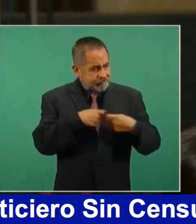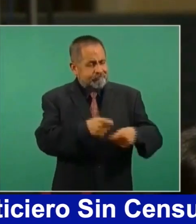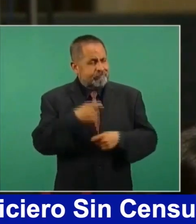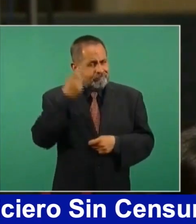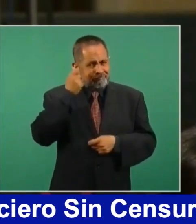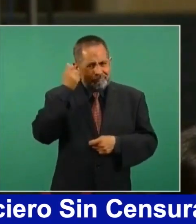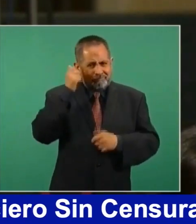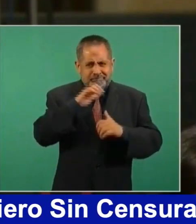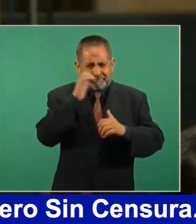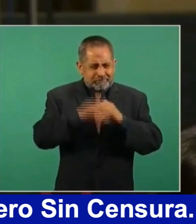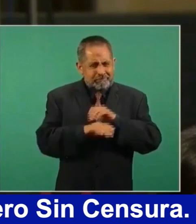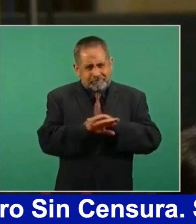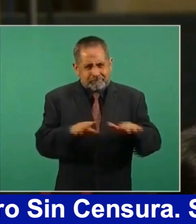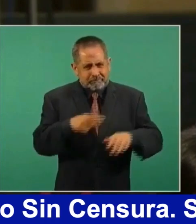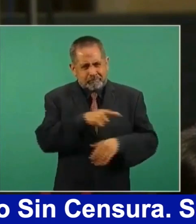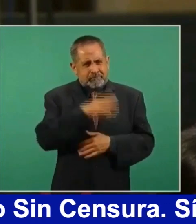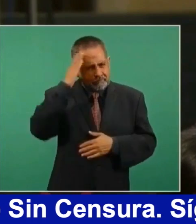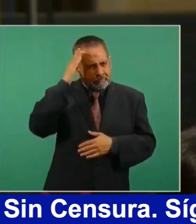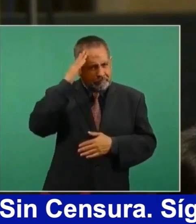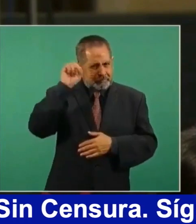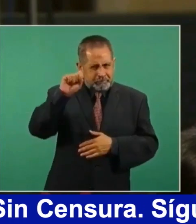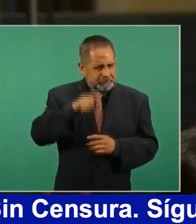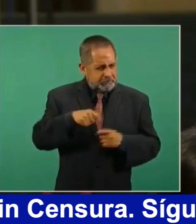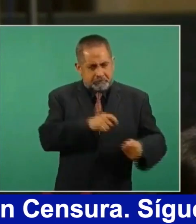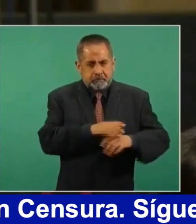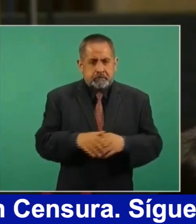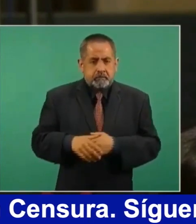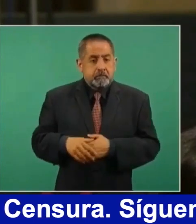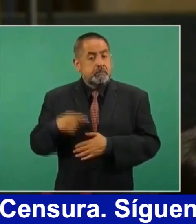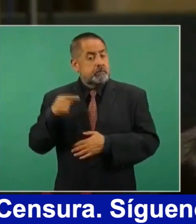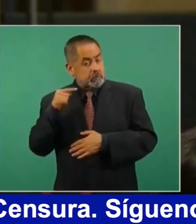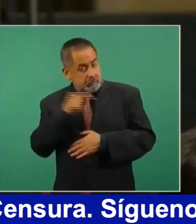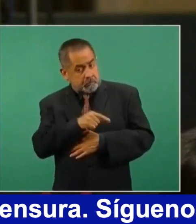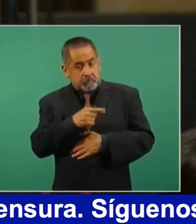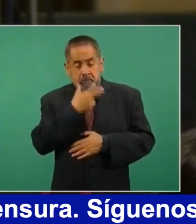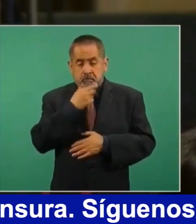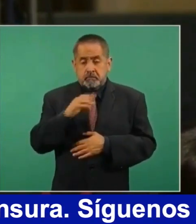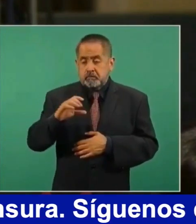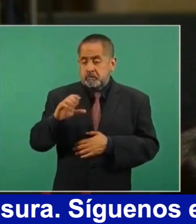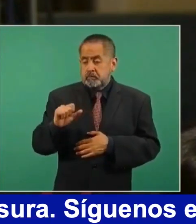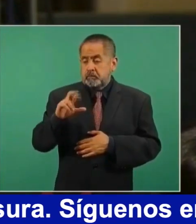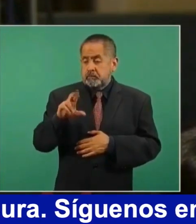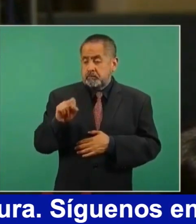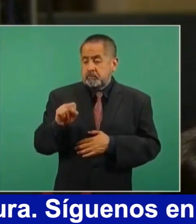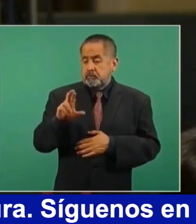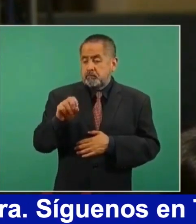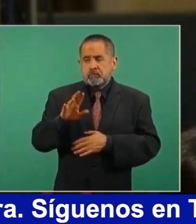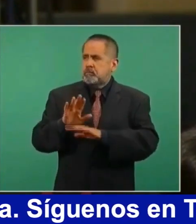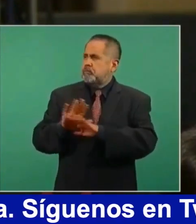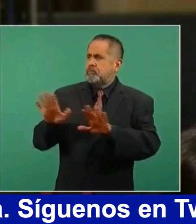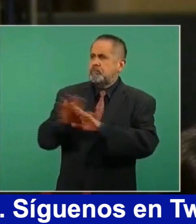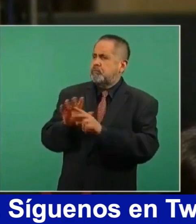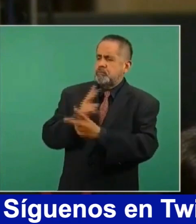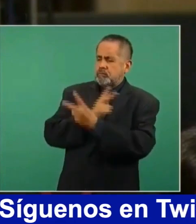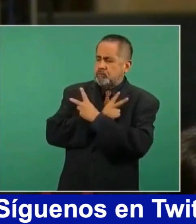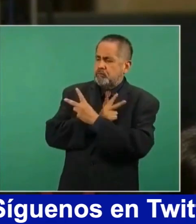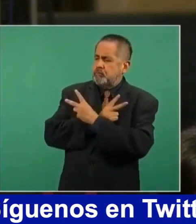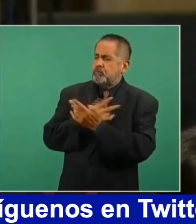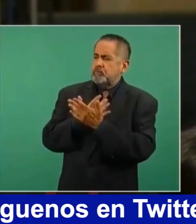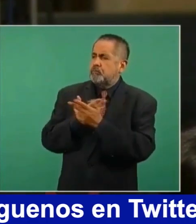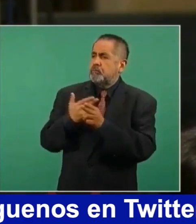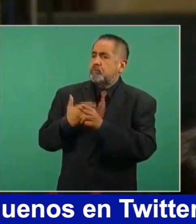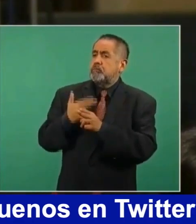este líder sindical. Él ha contestado que se mantendrá en vacaciones hasta el año